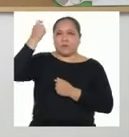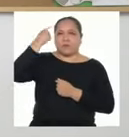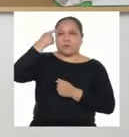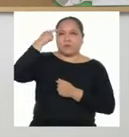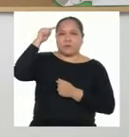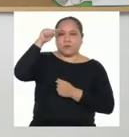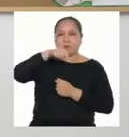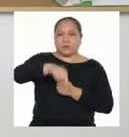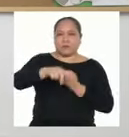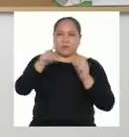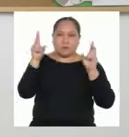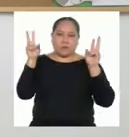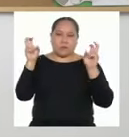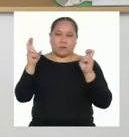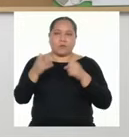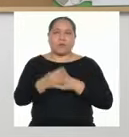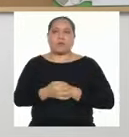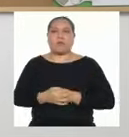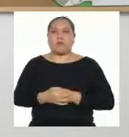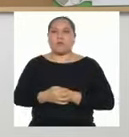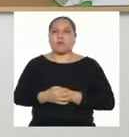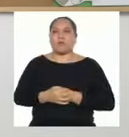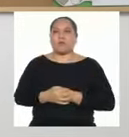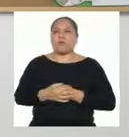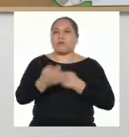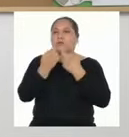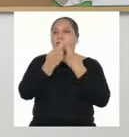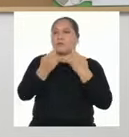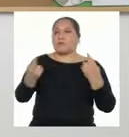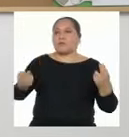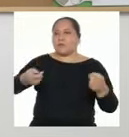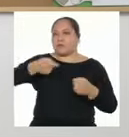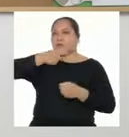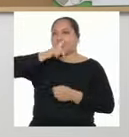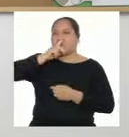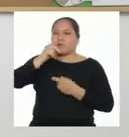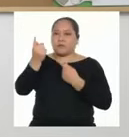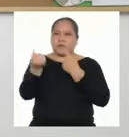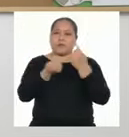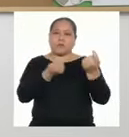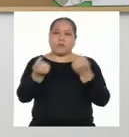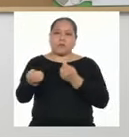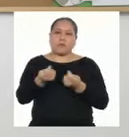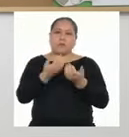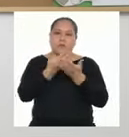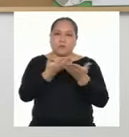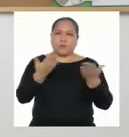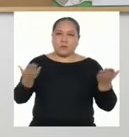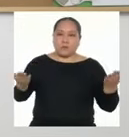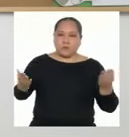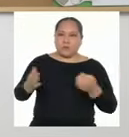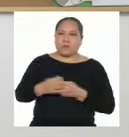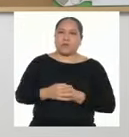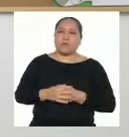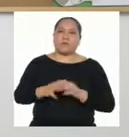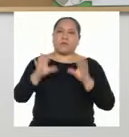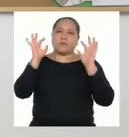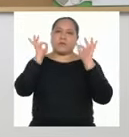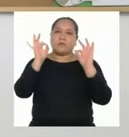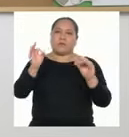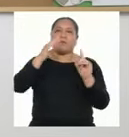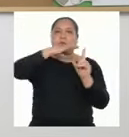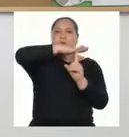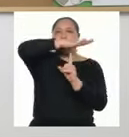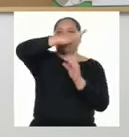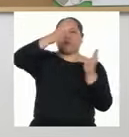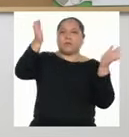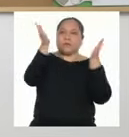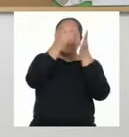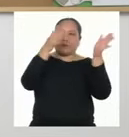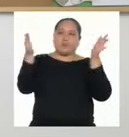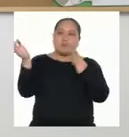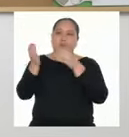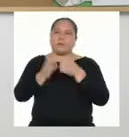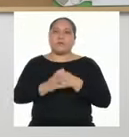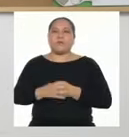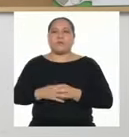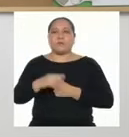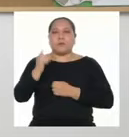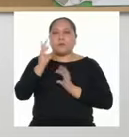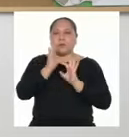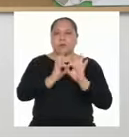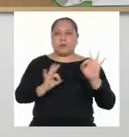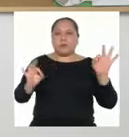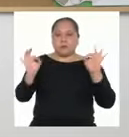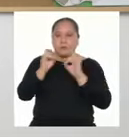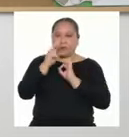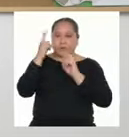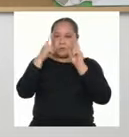política en este tema: recursos hídricos, gestión de recursos sólidos y calidad ambiental. Es importante